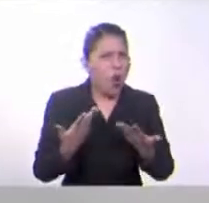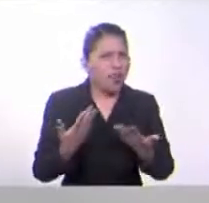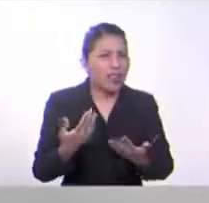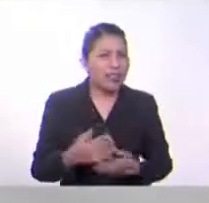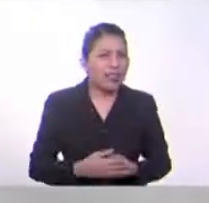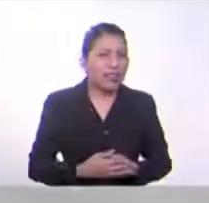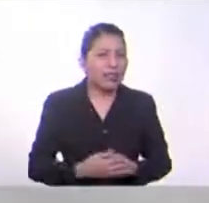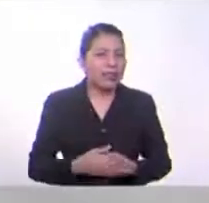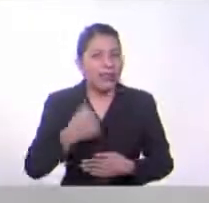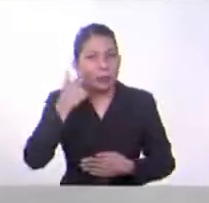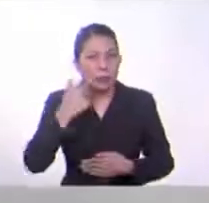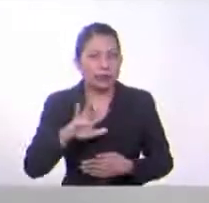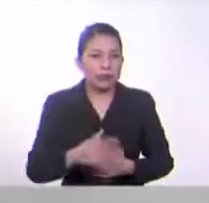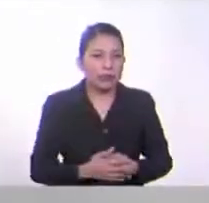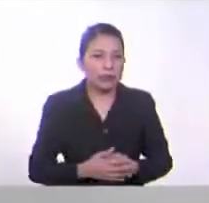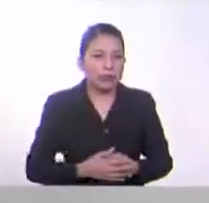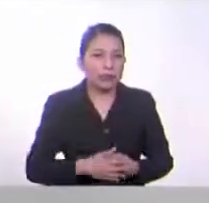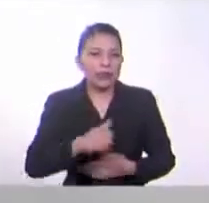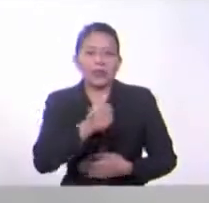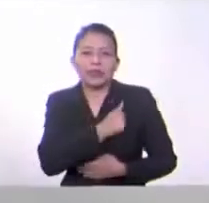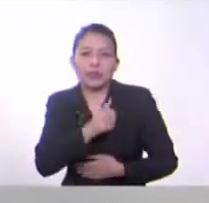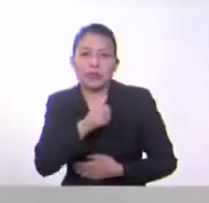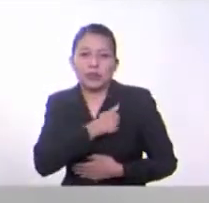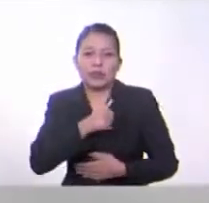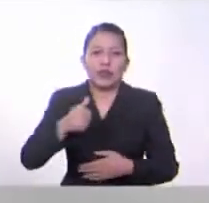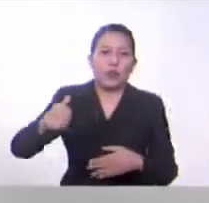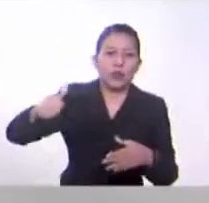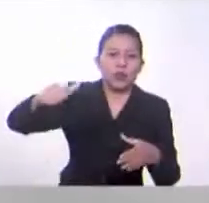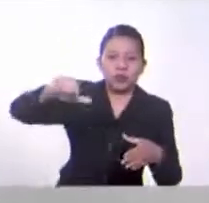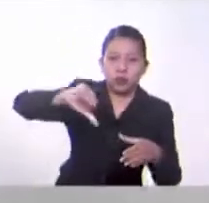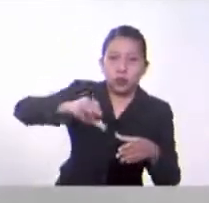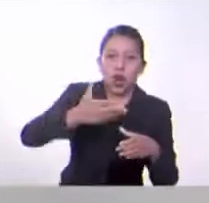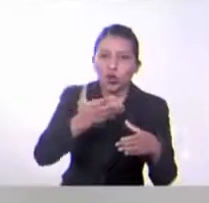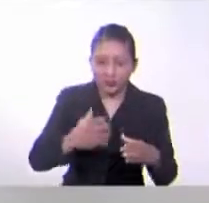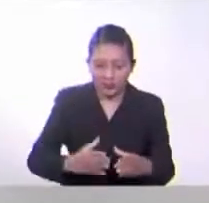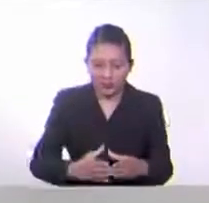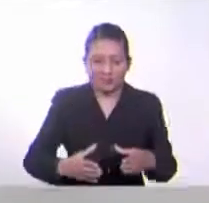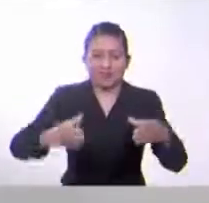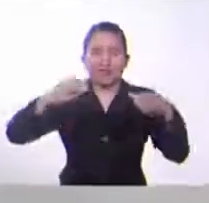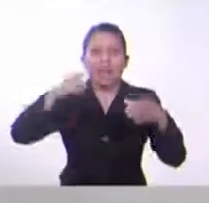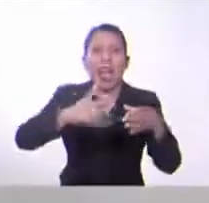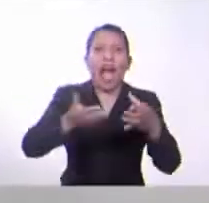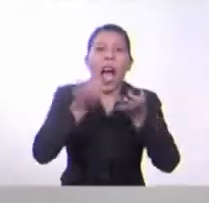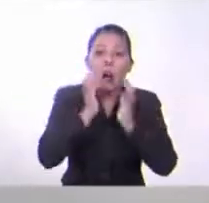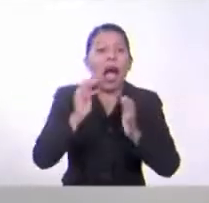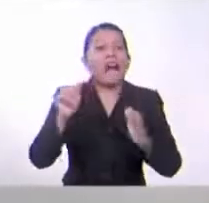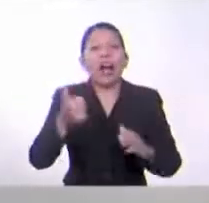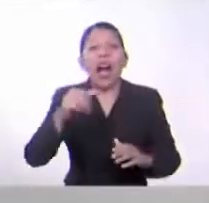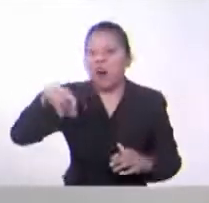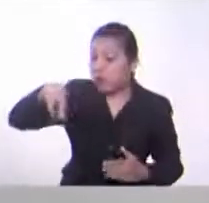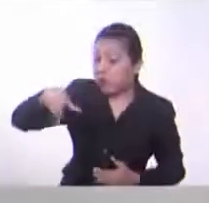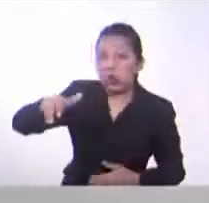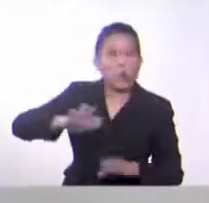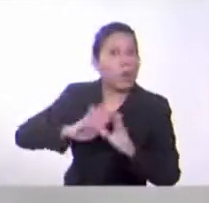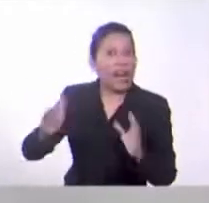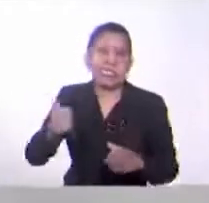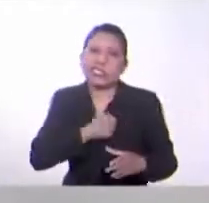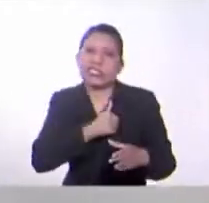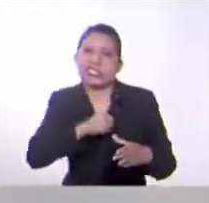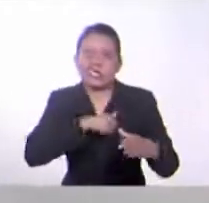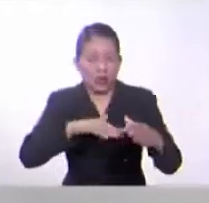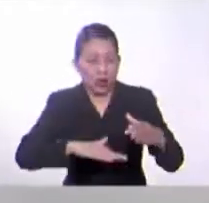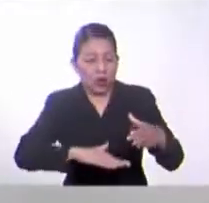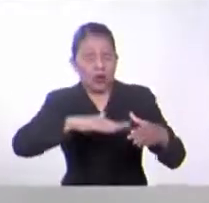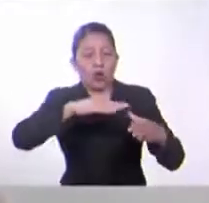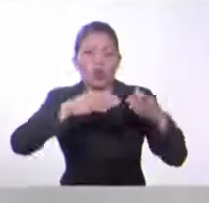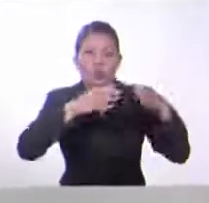les toca ponerse a llenar recipientes porque de pronto se va el agua, ¿no? Y cosas por el estilo. Entonces tenemos que llenar